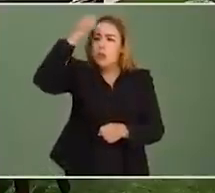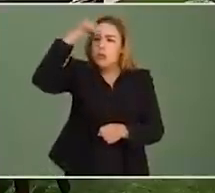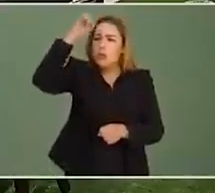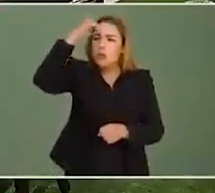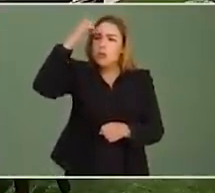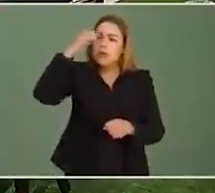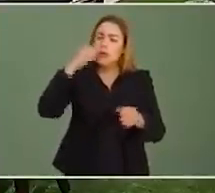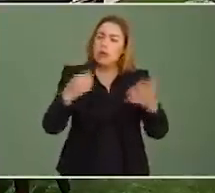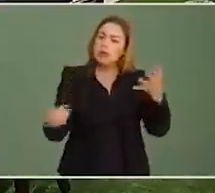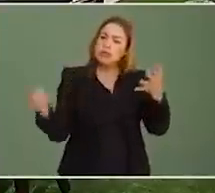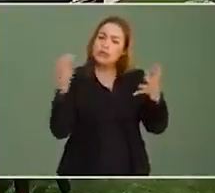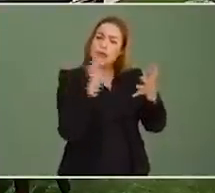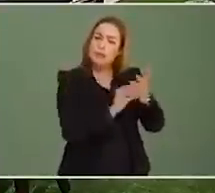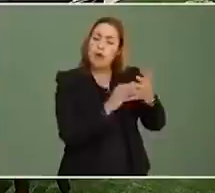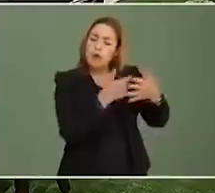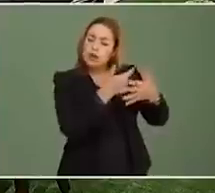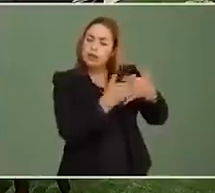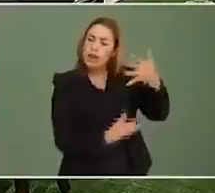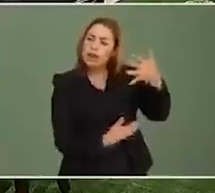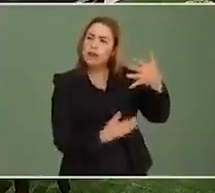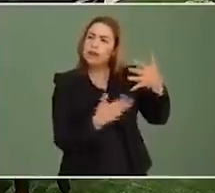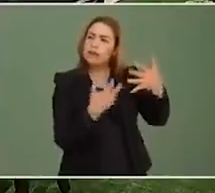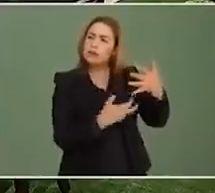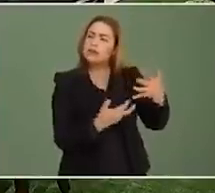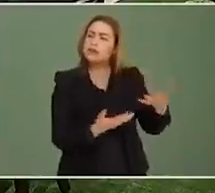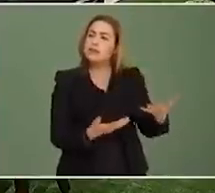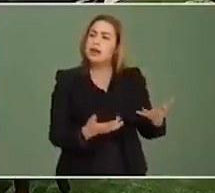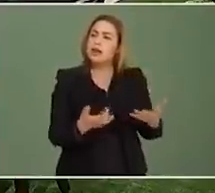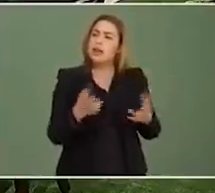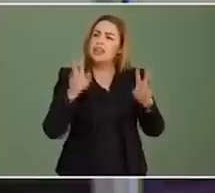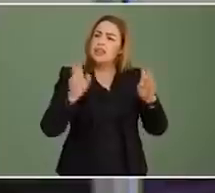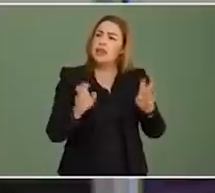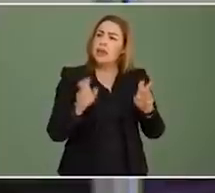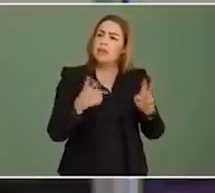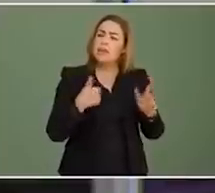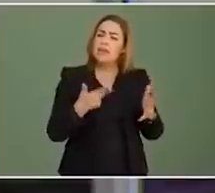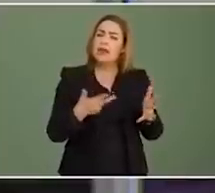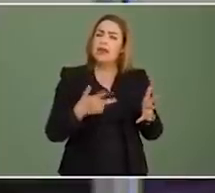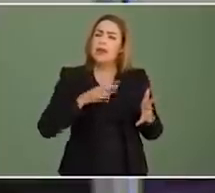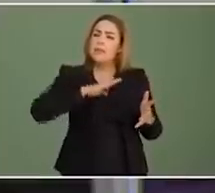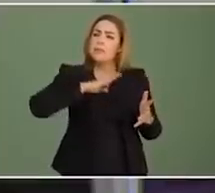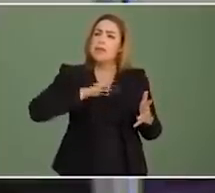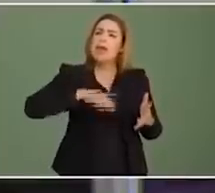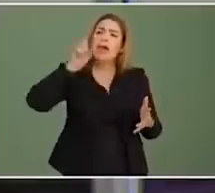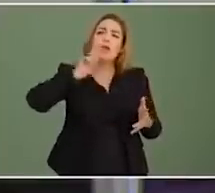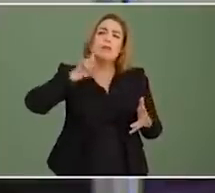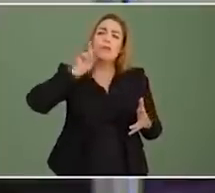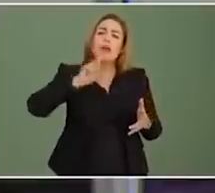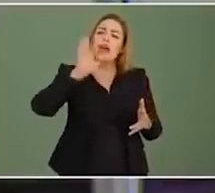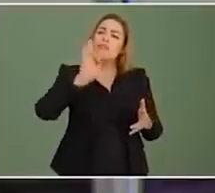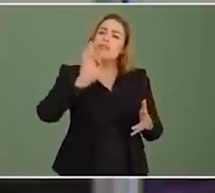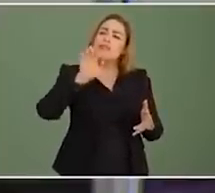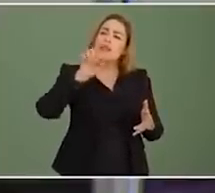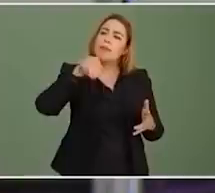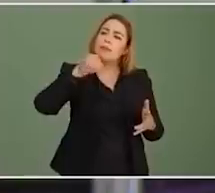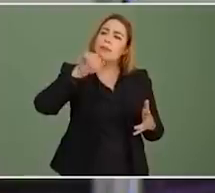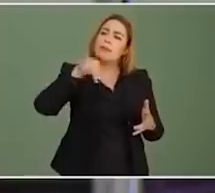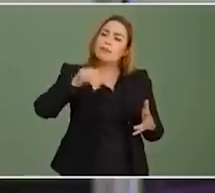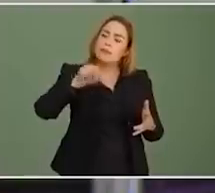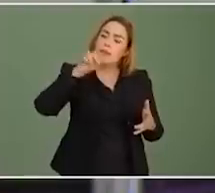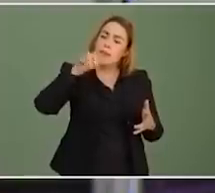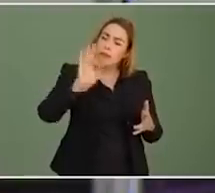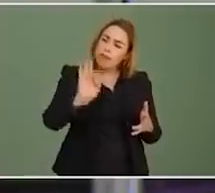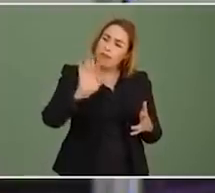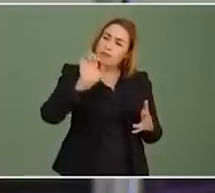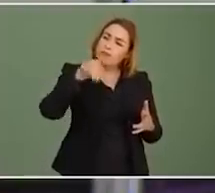que era algo que había quedado a la deriva y que ahora aquí sí se está incluyendo y en materia de esto que va a significar